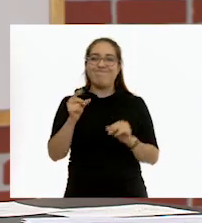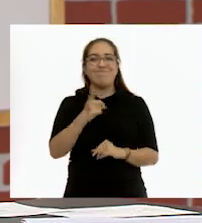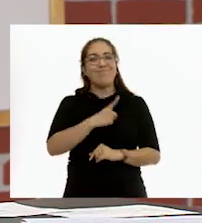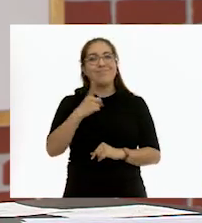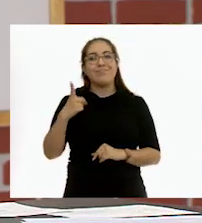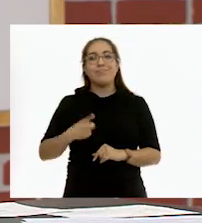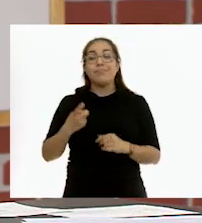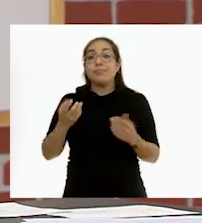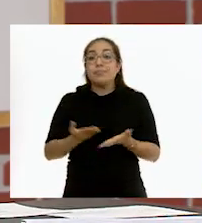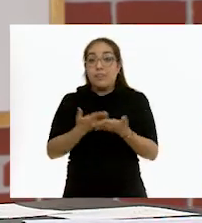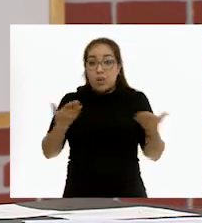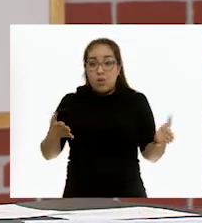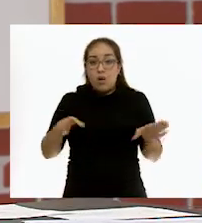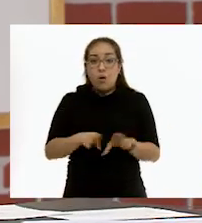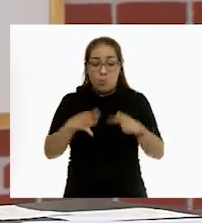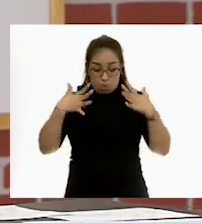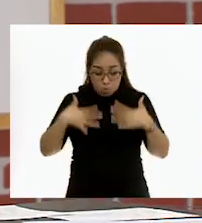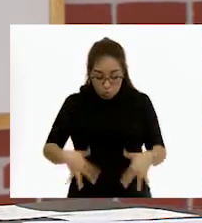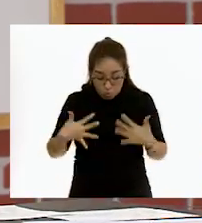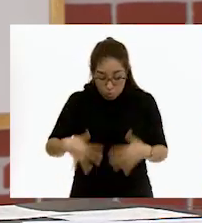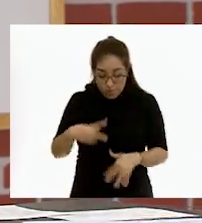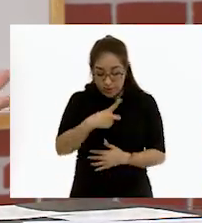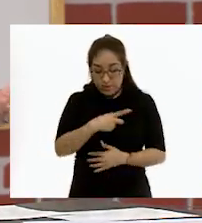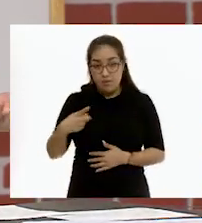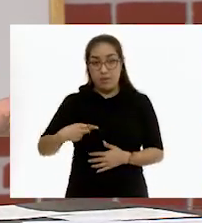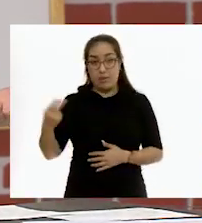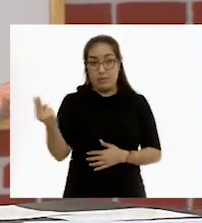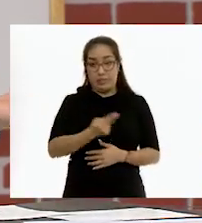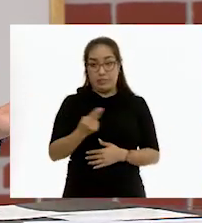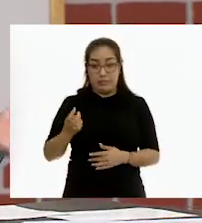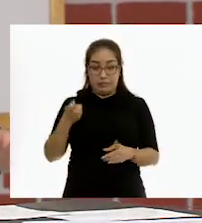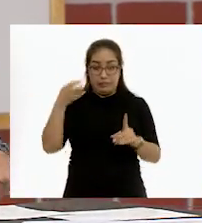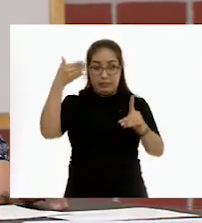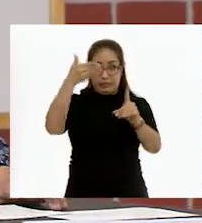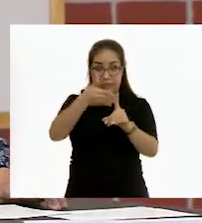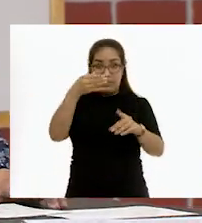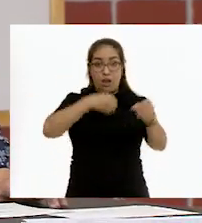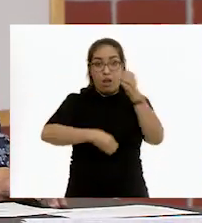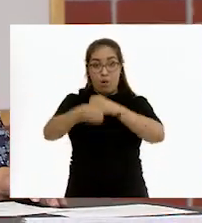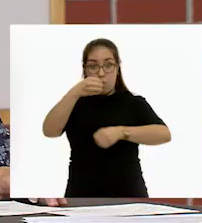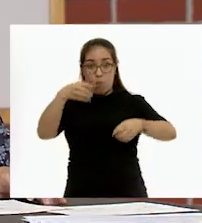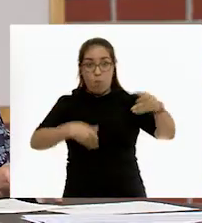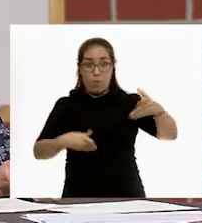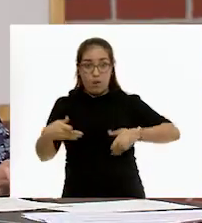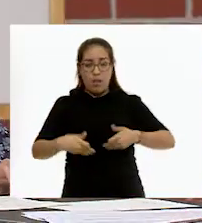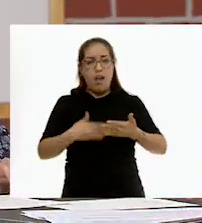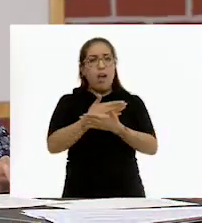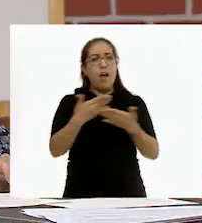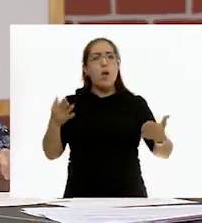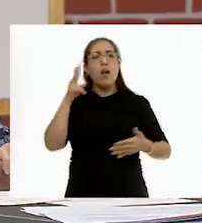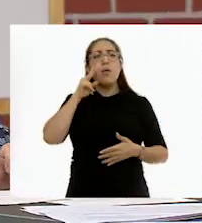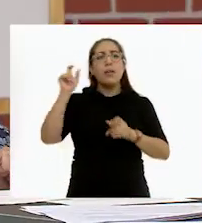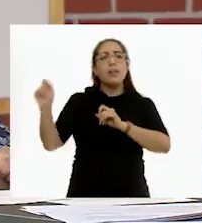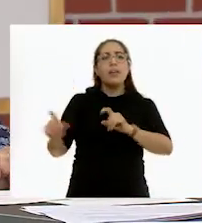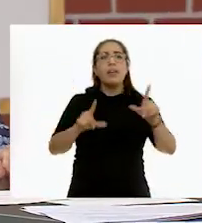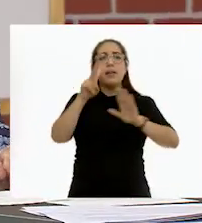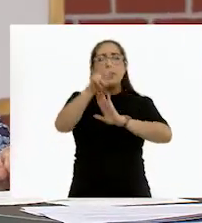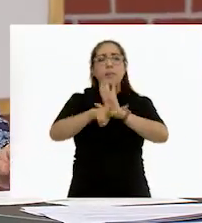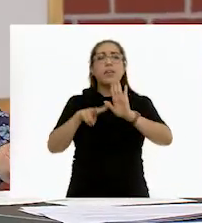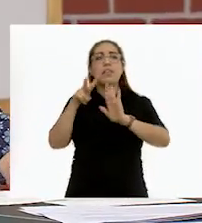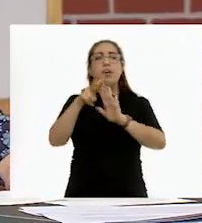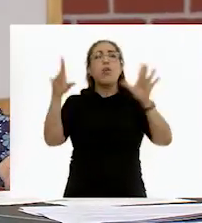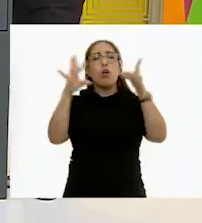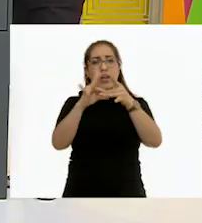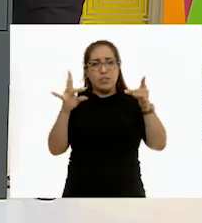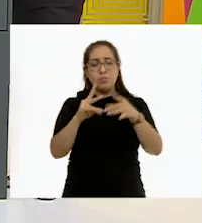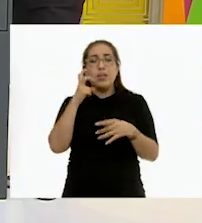adoptar la ropa que necesitas para esa obra. Y entonces vamos a ver el siguiente video que nos habla de